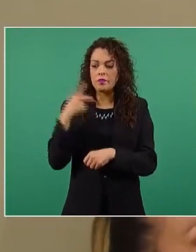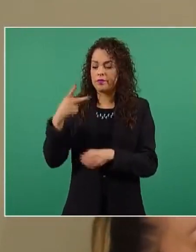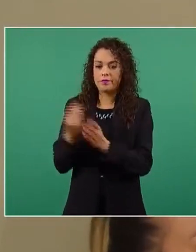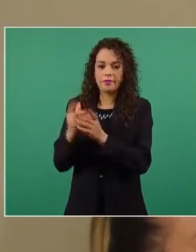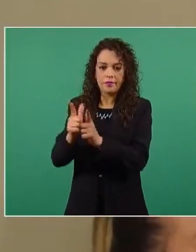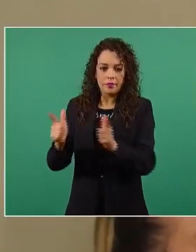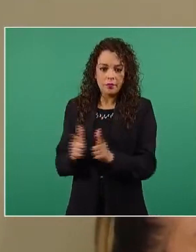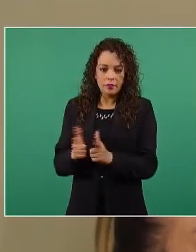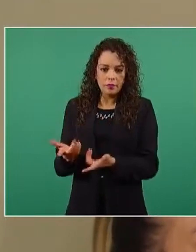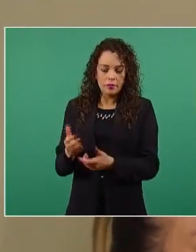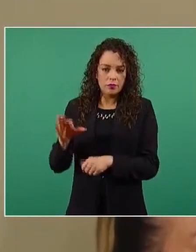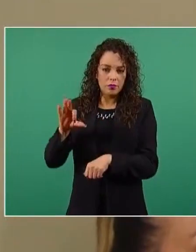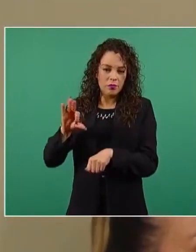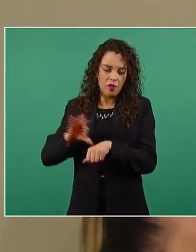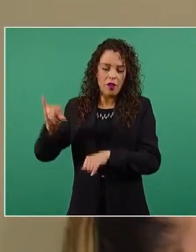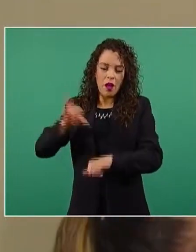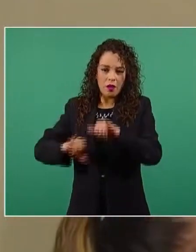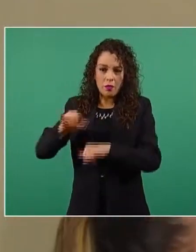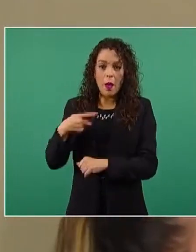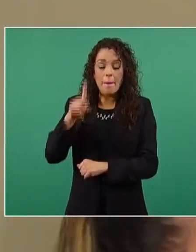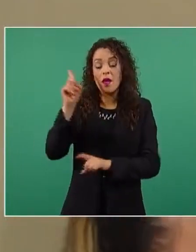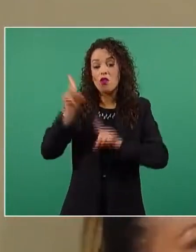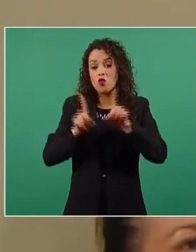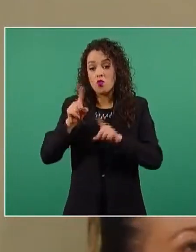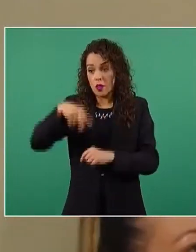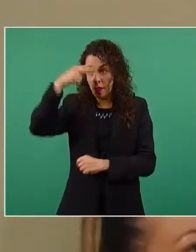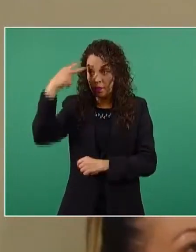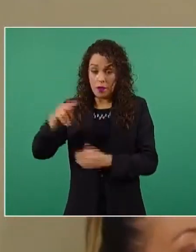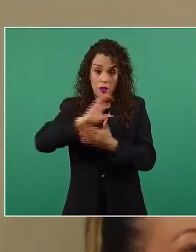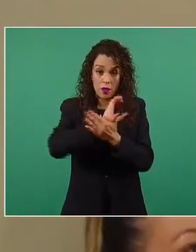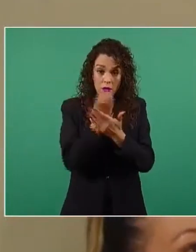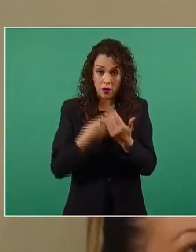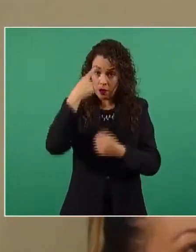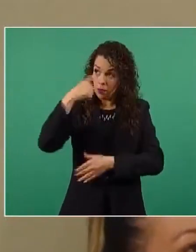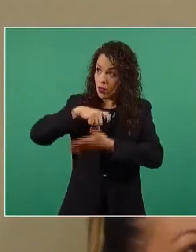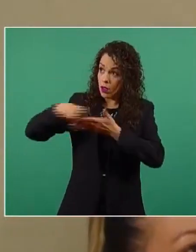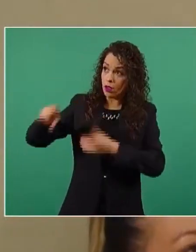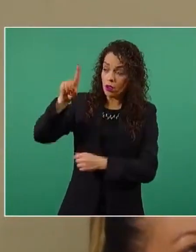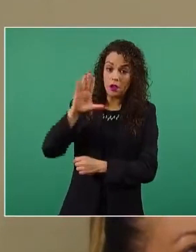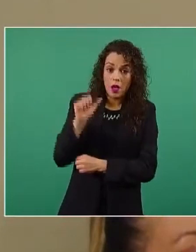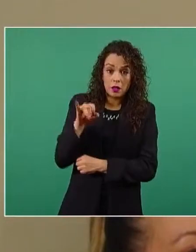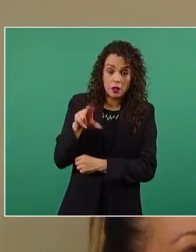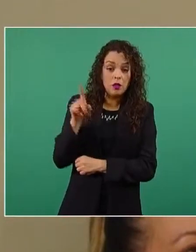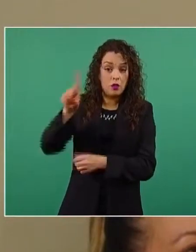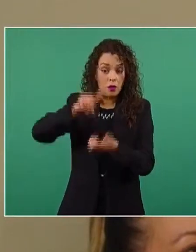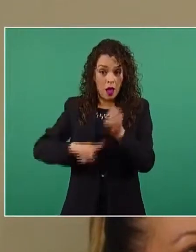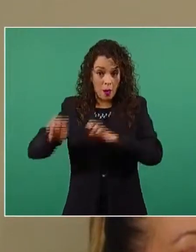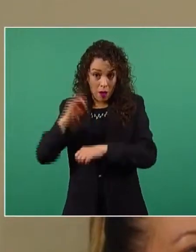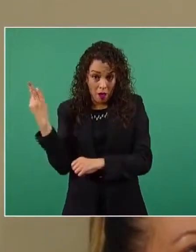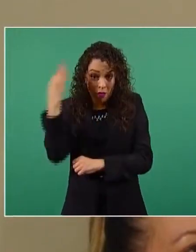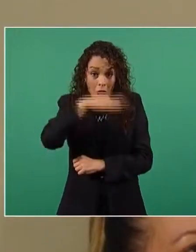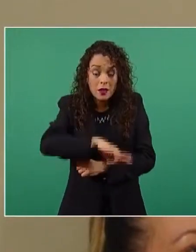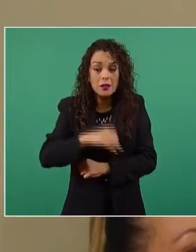Pero la duda queda en el aire de si el contrato de México para adquirir las vacunas fue con una empresa falsa. Entonces, si